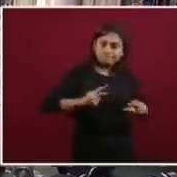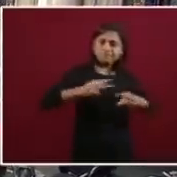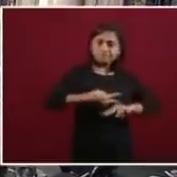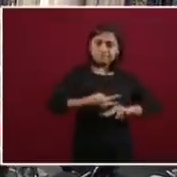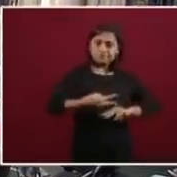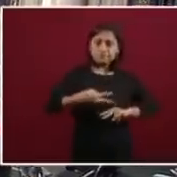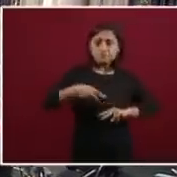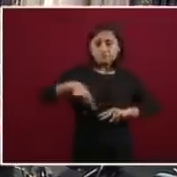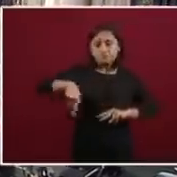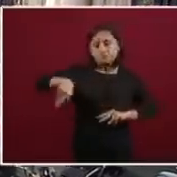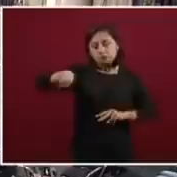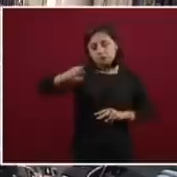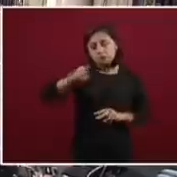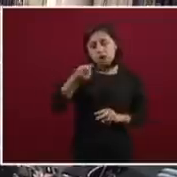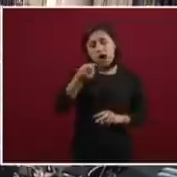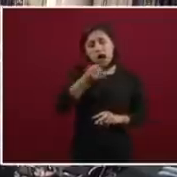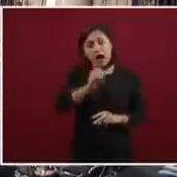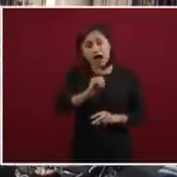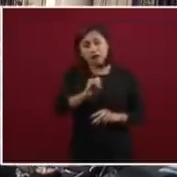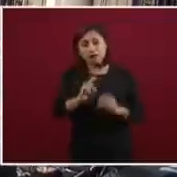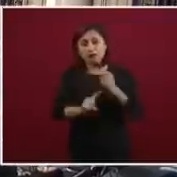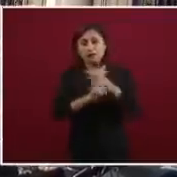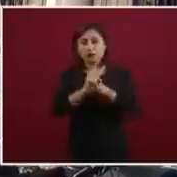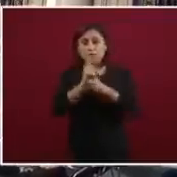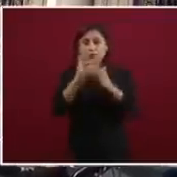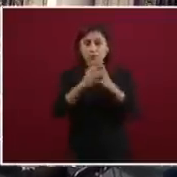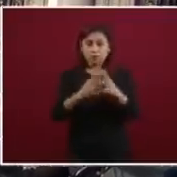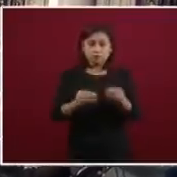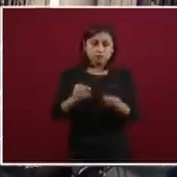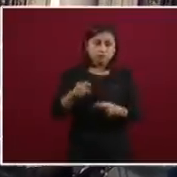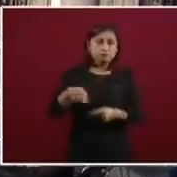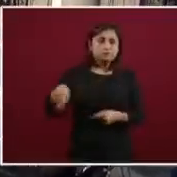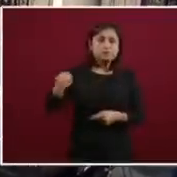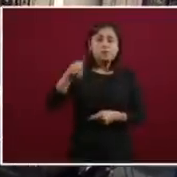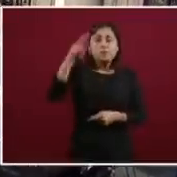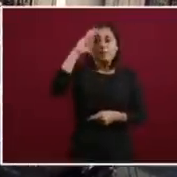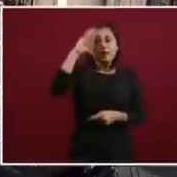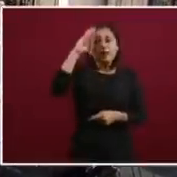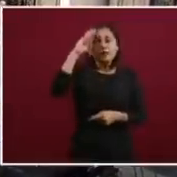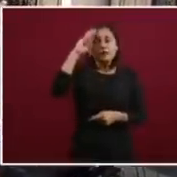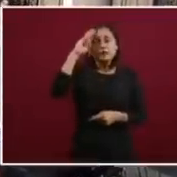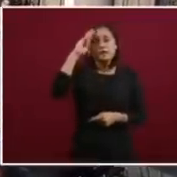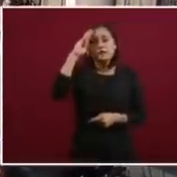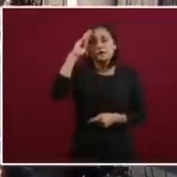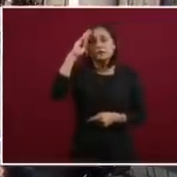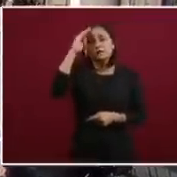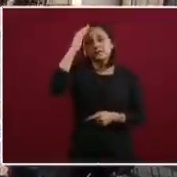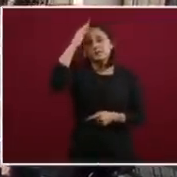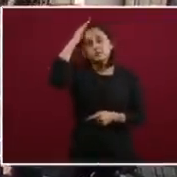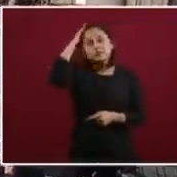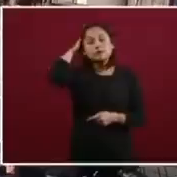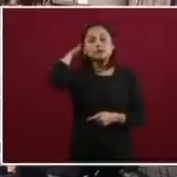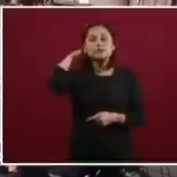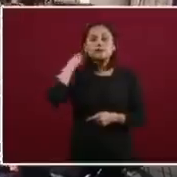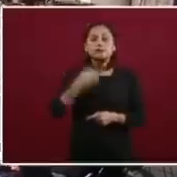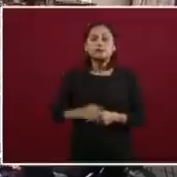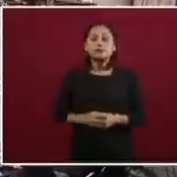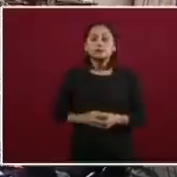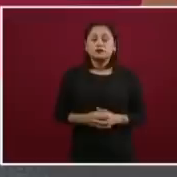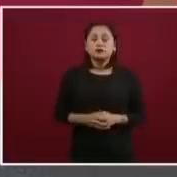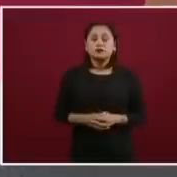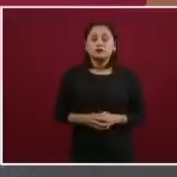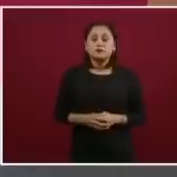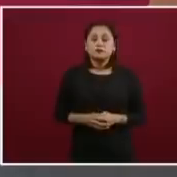con él predominio con la superioridad